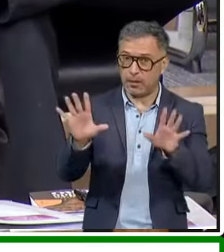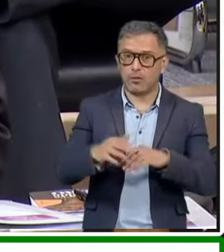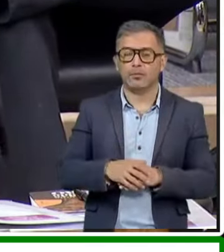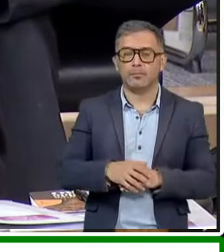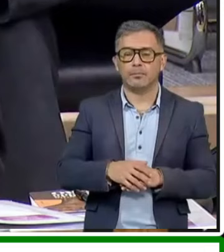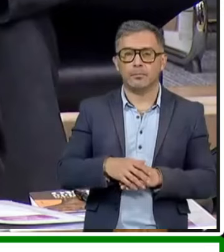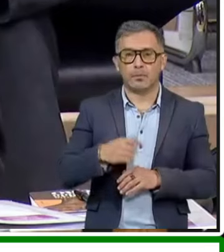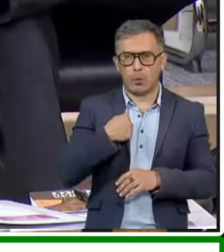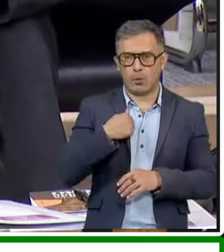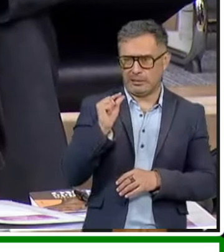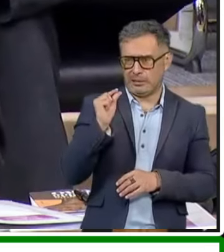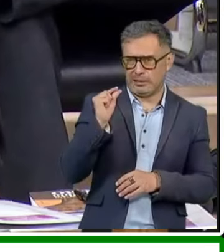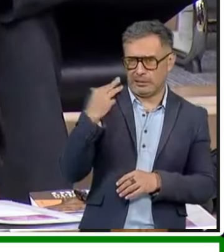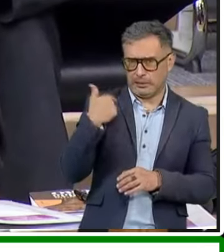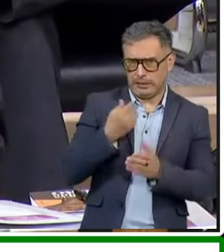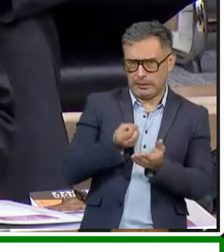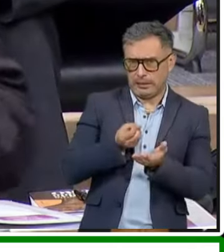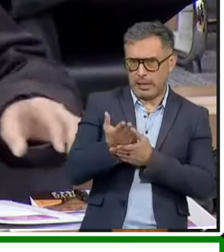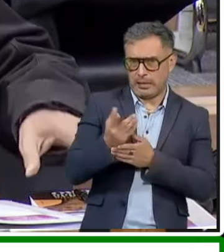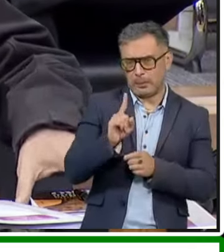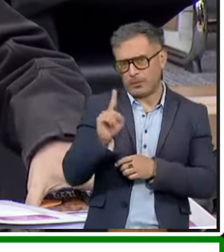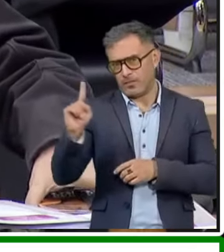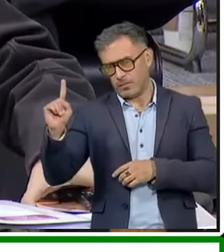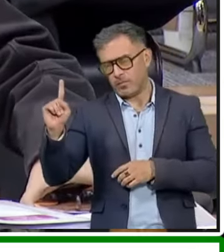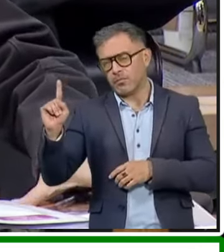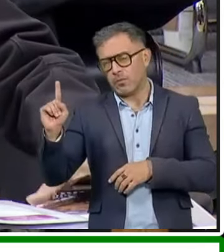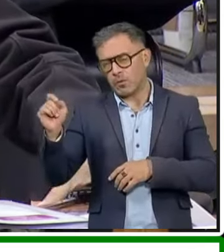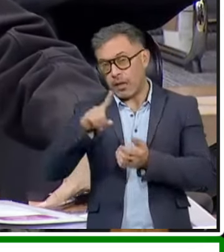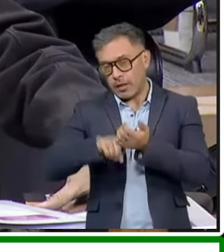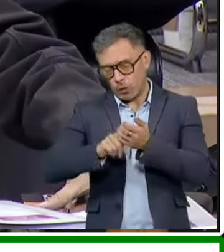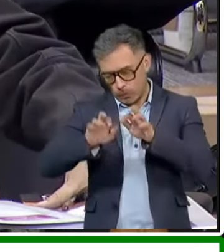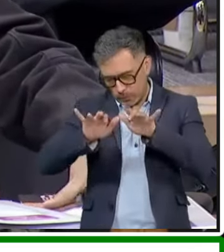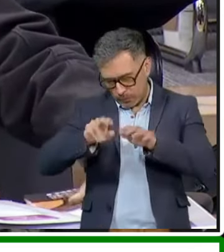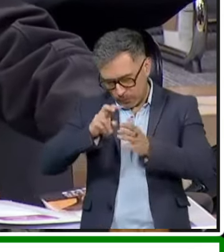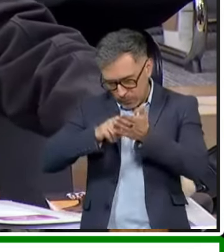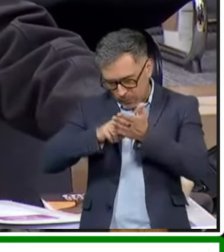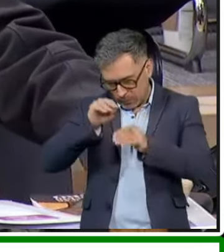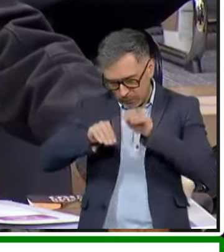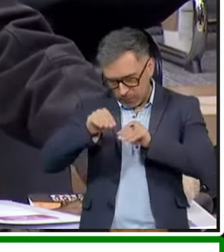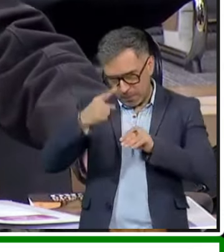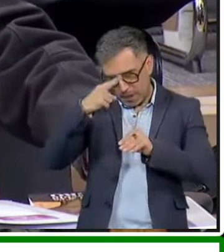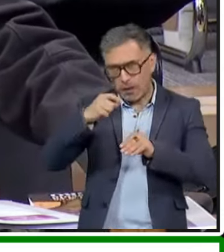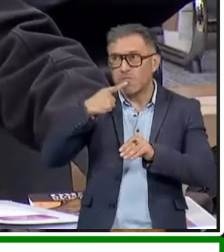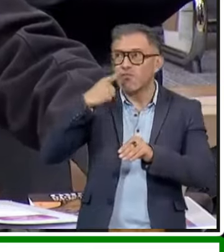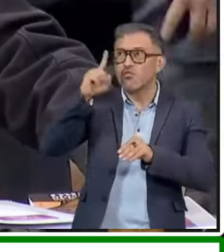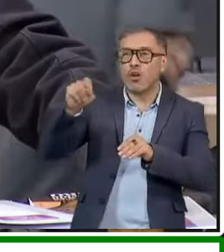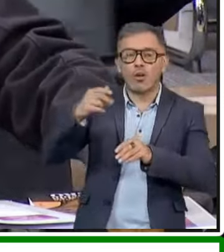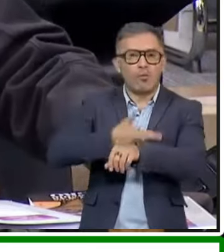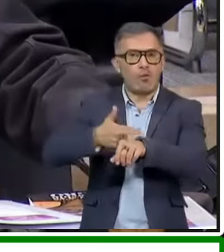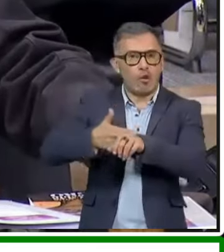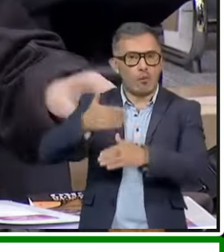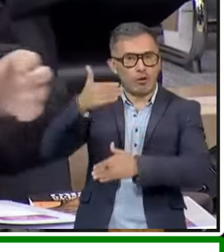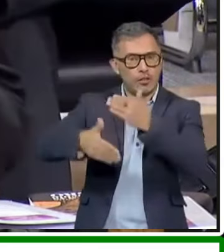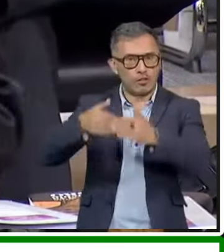yo salí hace un momento porque estamos afinando la solicitud de un proceso penal, inclusive así como